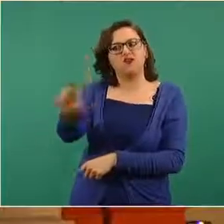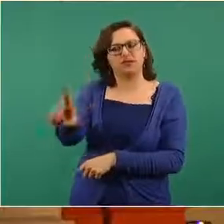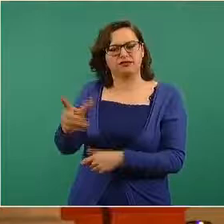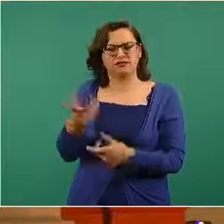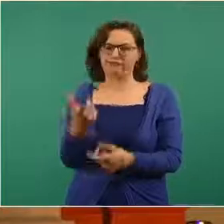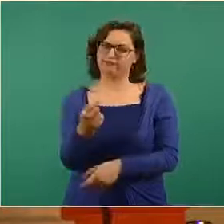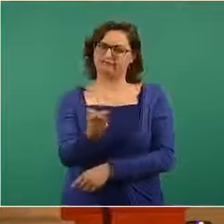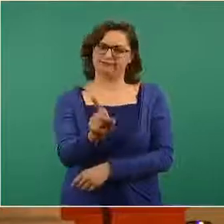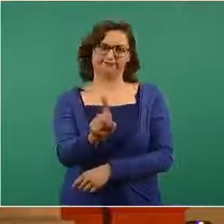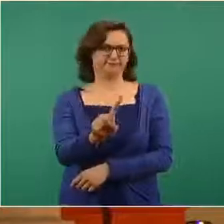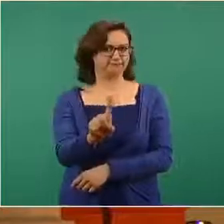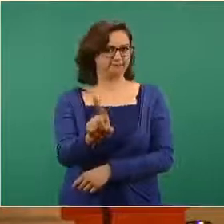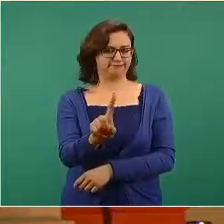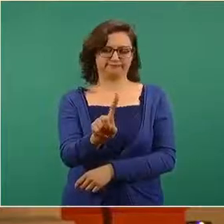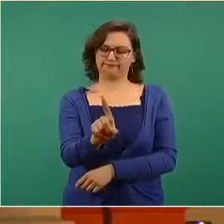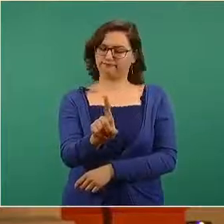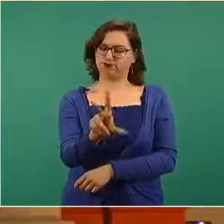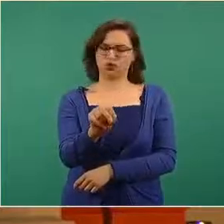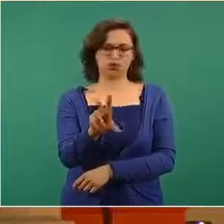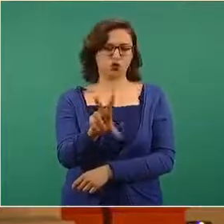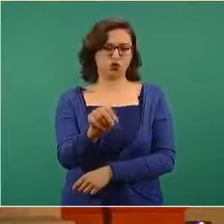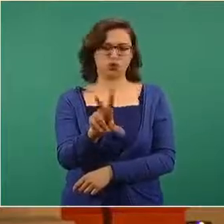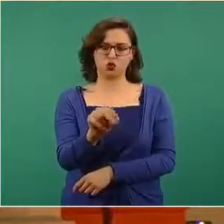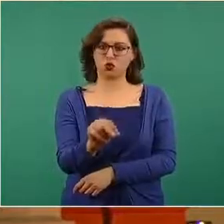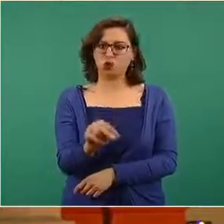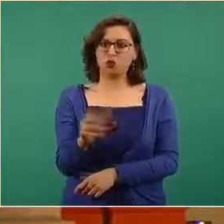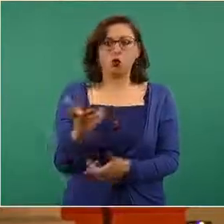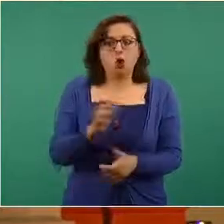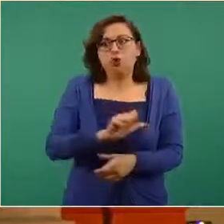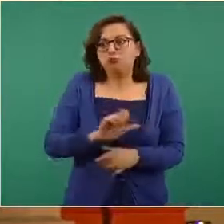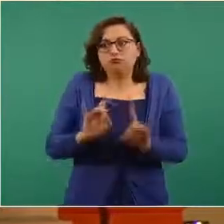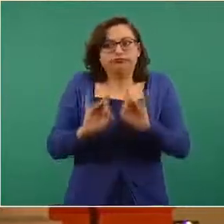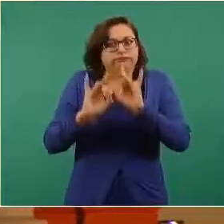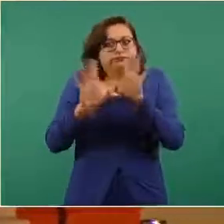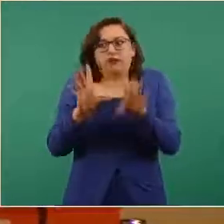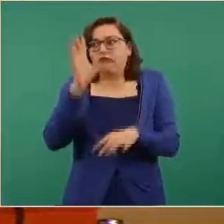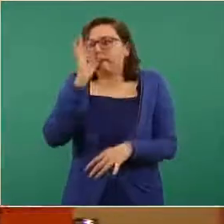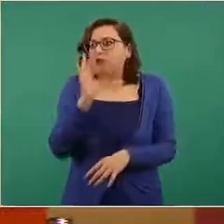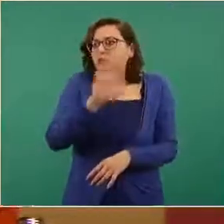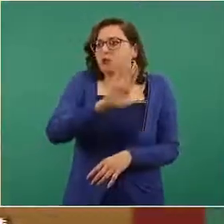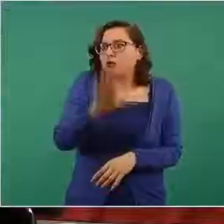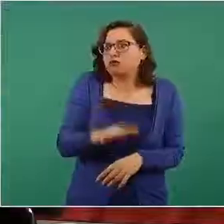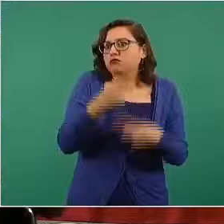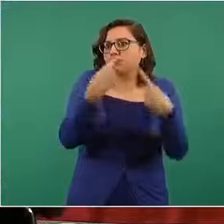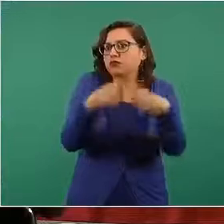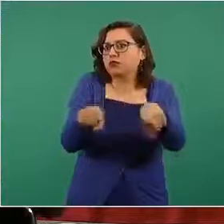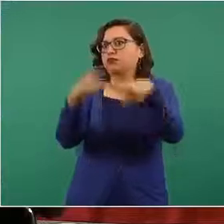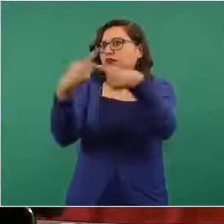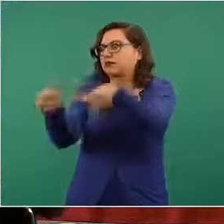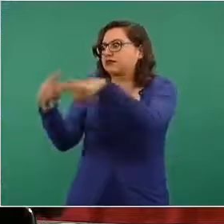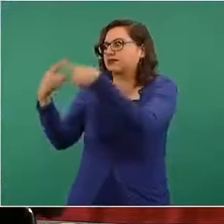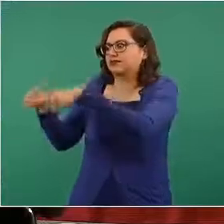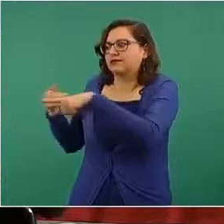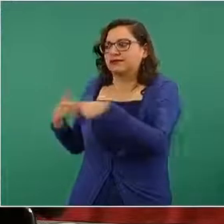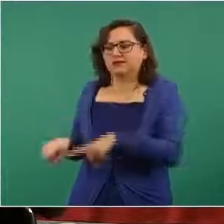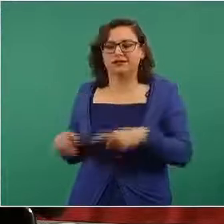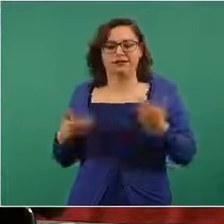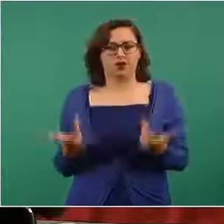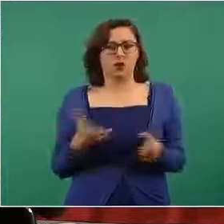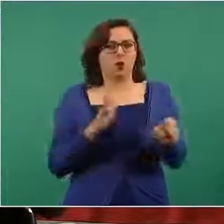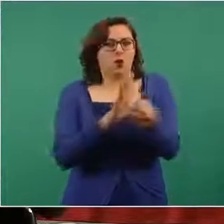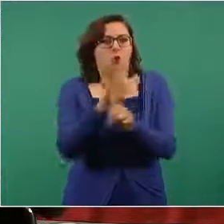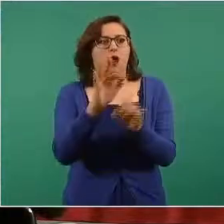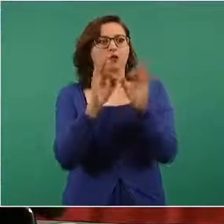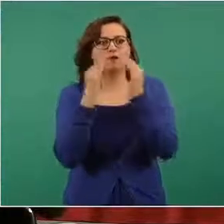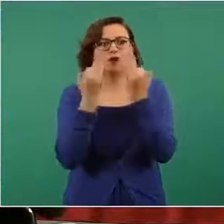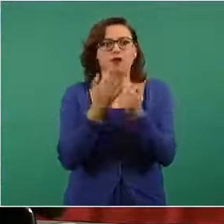o asociadas causalmente por COVID. Y no, hay muchas razones, y si bien después comentamos de esto, de cuáles pueden ser las